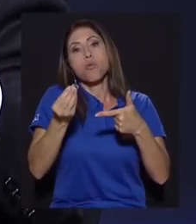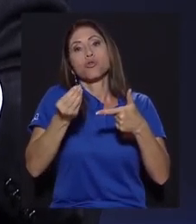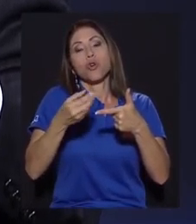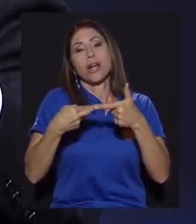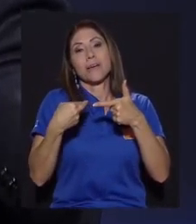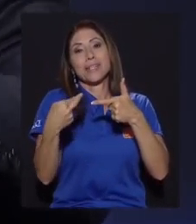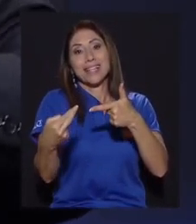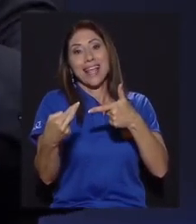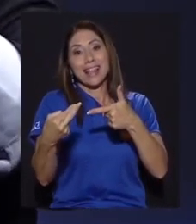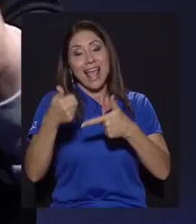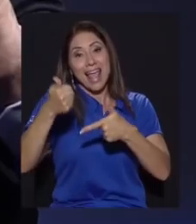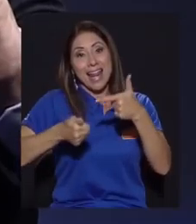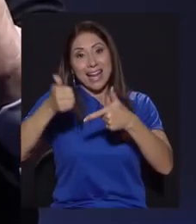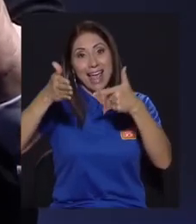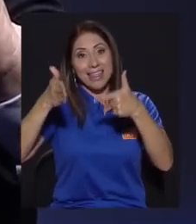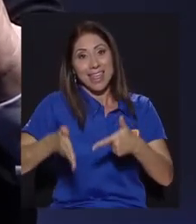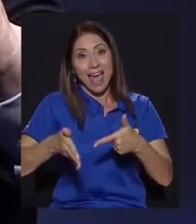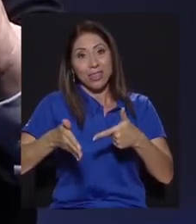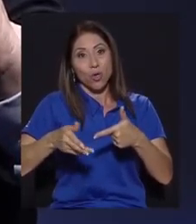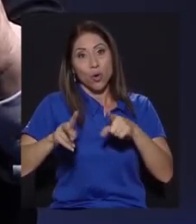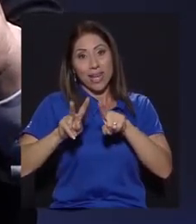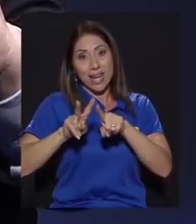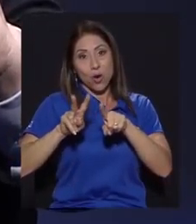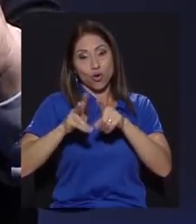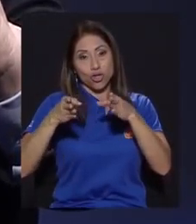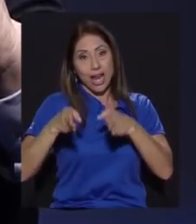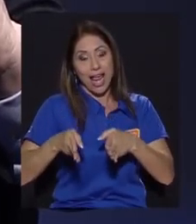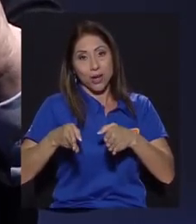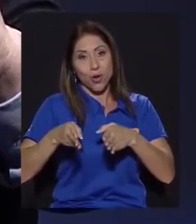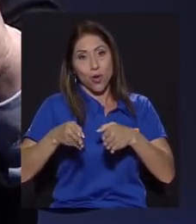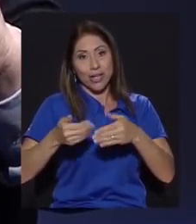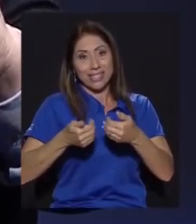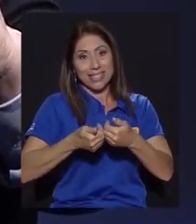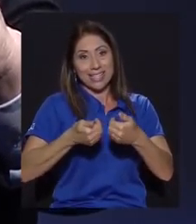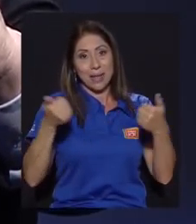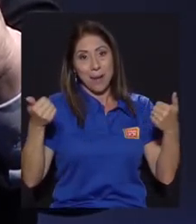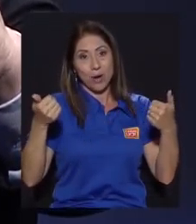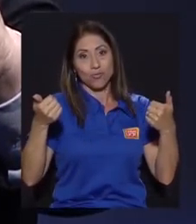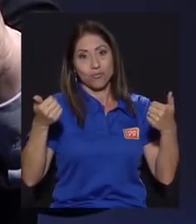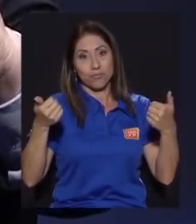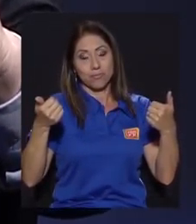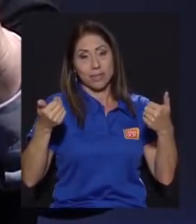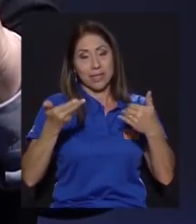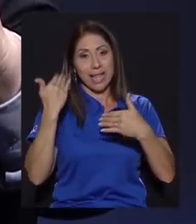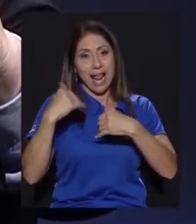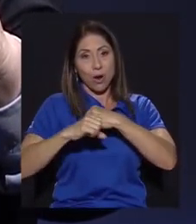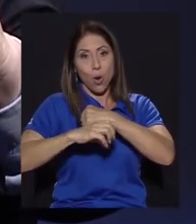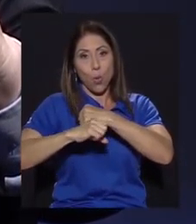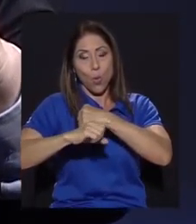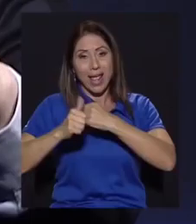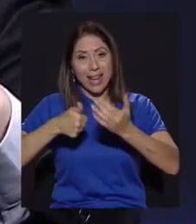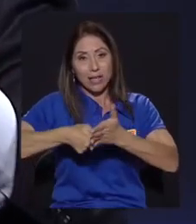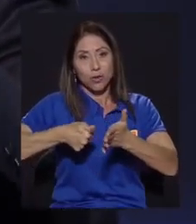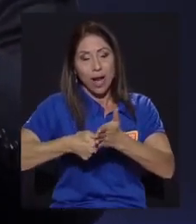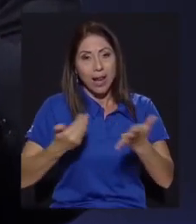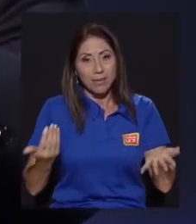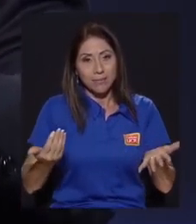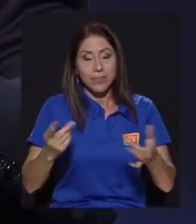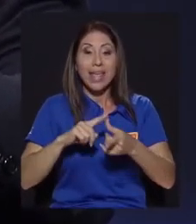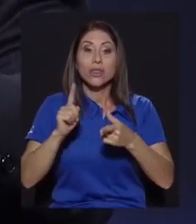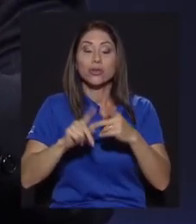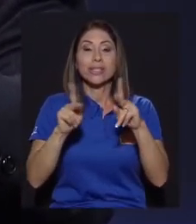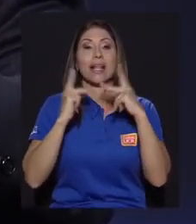nico ya no se separó de la acción de la campaña electoral entonces